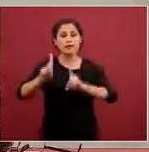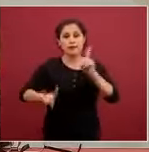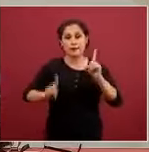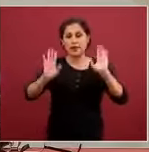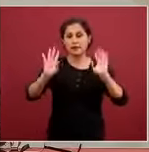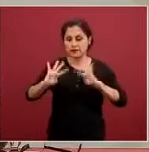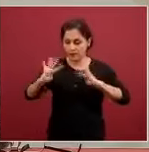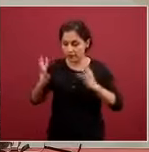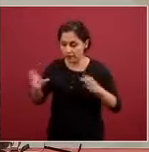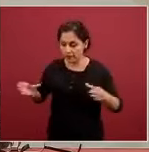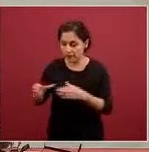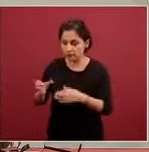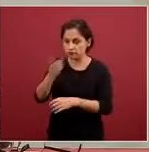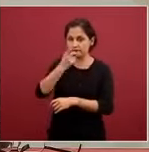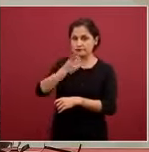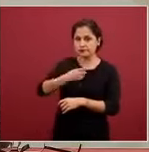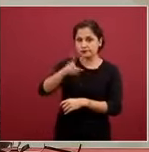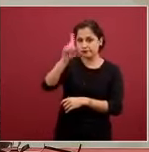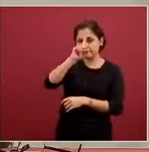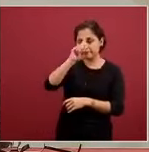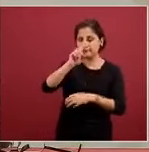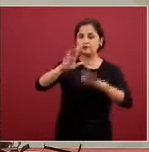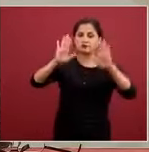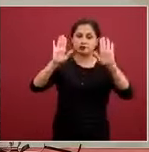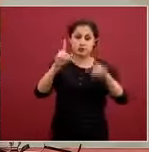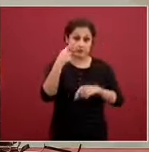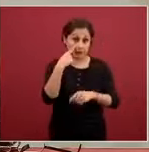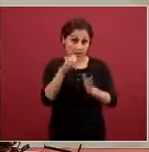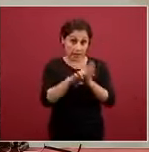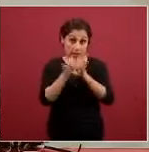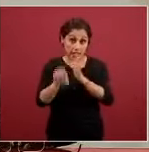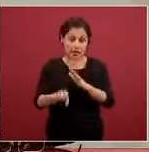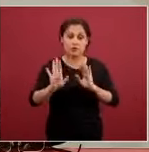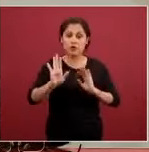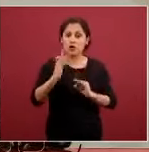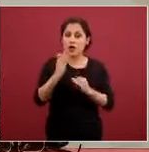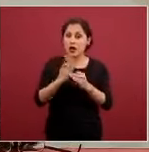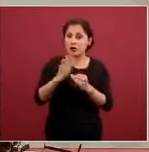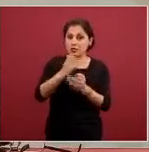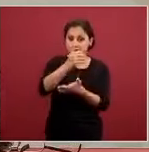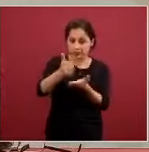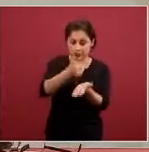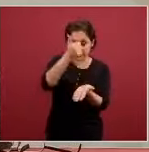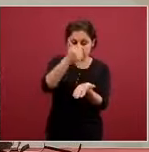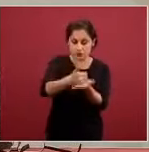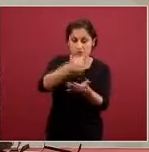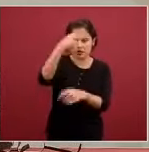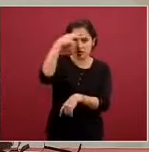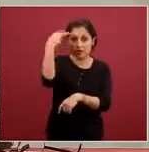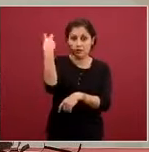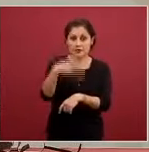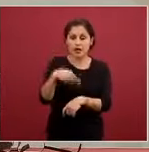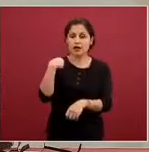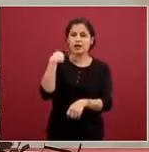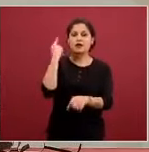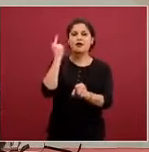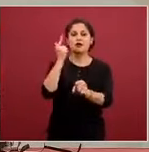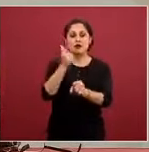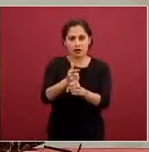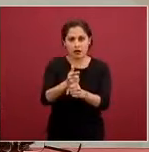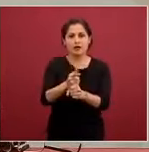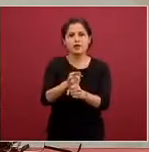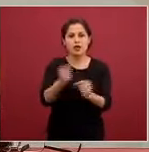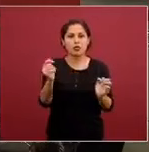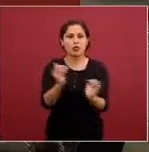Pongo un ejemplo, no me extrañaría que en la Ciudad de México, ahorita que vimos que hubo un regreso de la movilidad, la